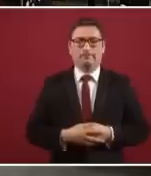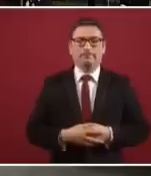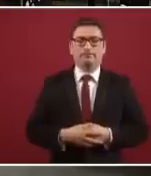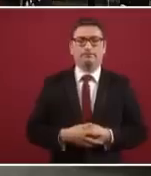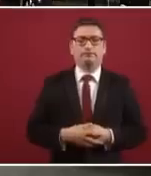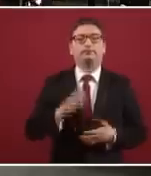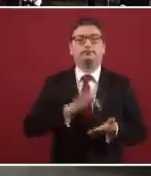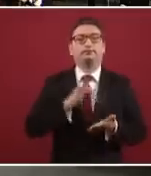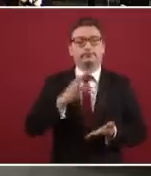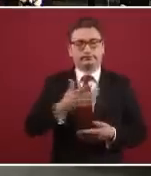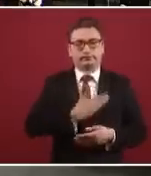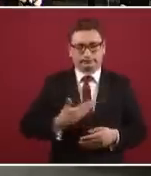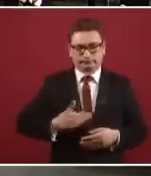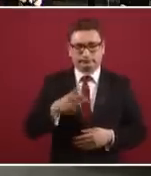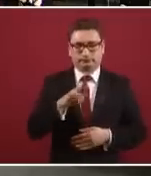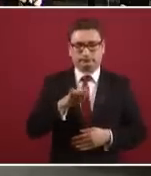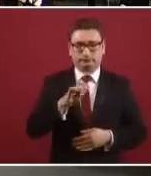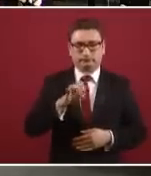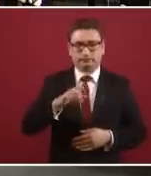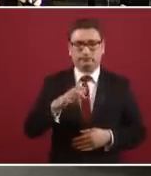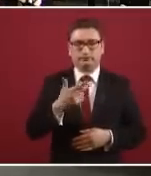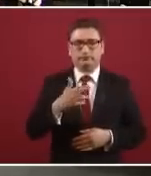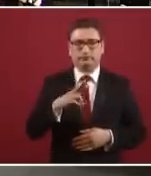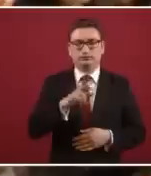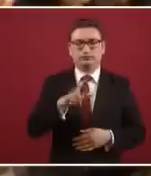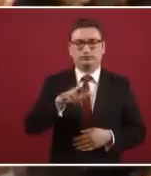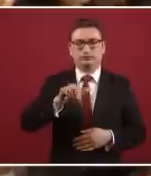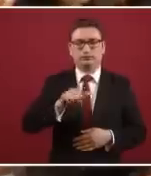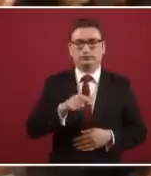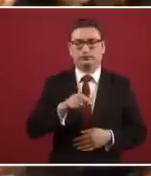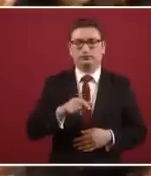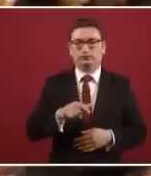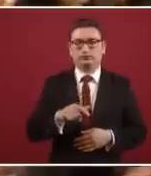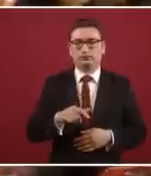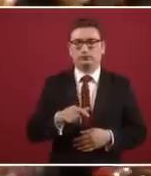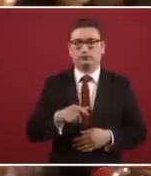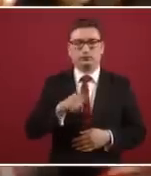Muchas gracias, presidente. Rafael Herrera, corresponsal de Sin Censura con Vicente Serrano.